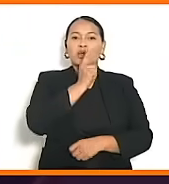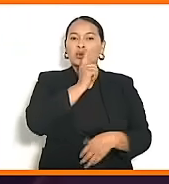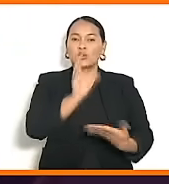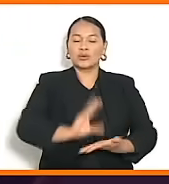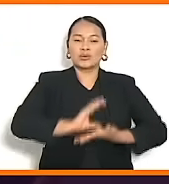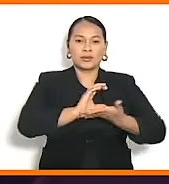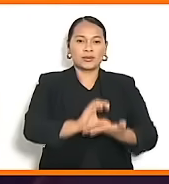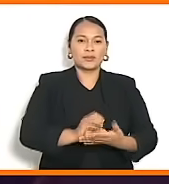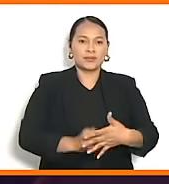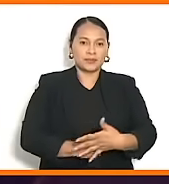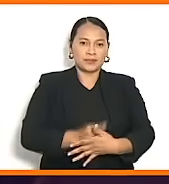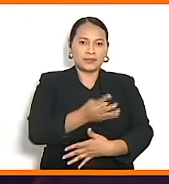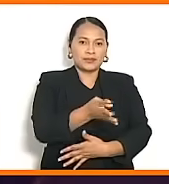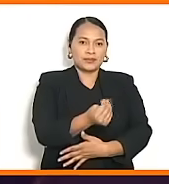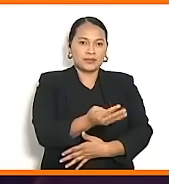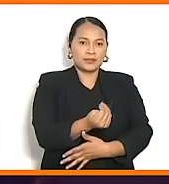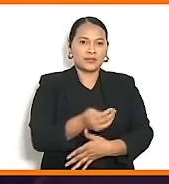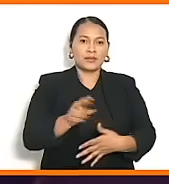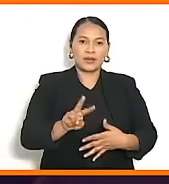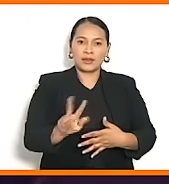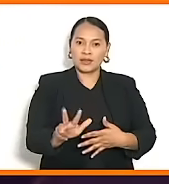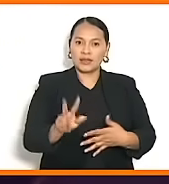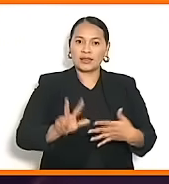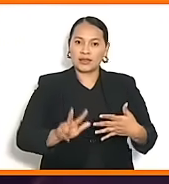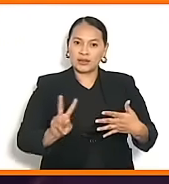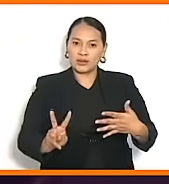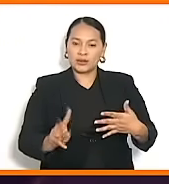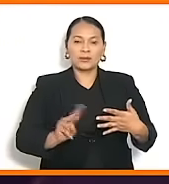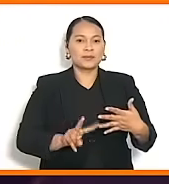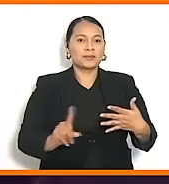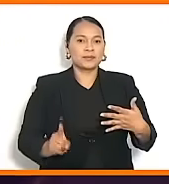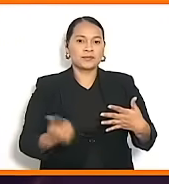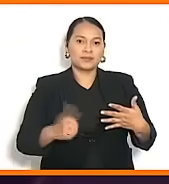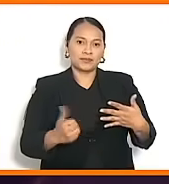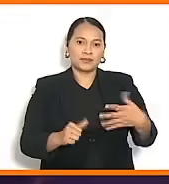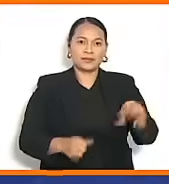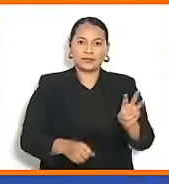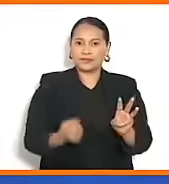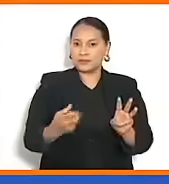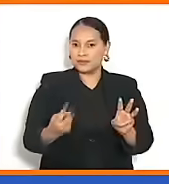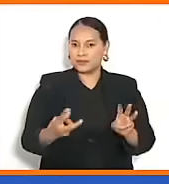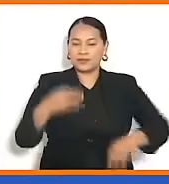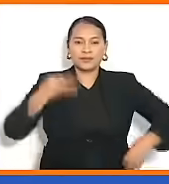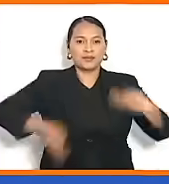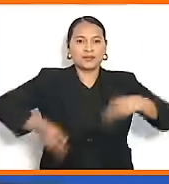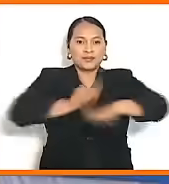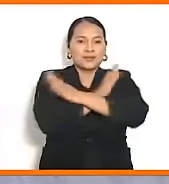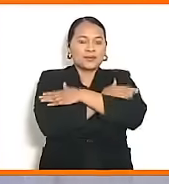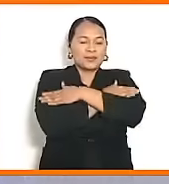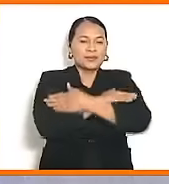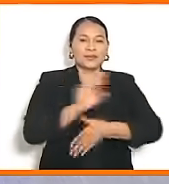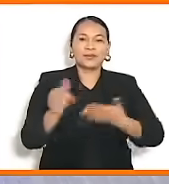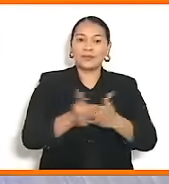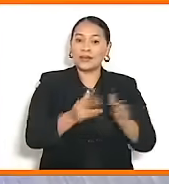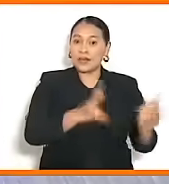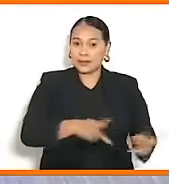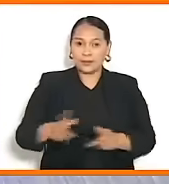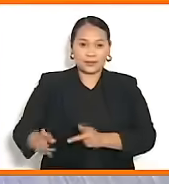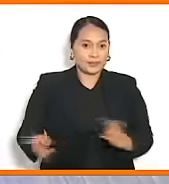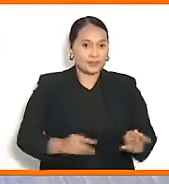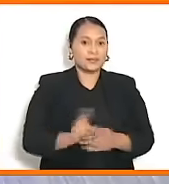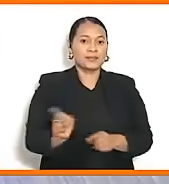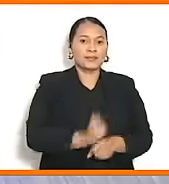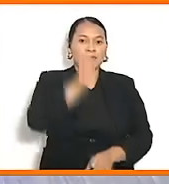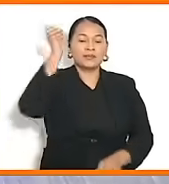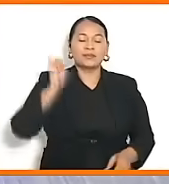son 14, 23, 32, 21, 10 y 12. Muchas felicidades a cada uno de nuestros